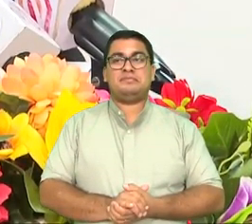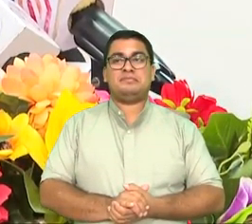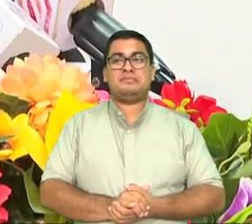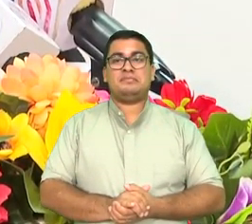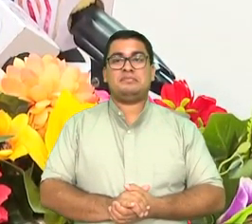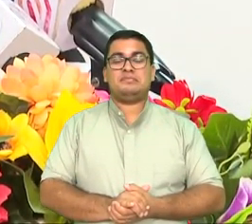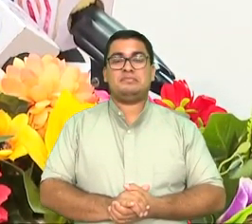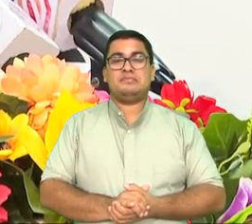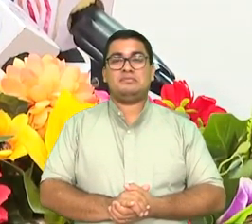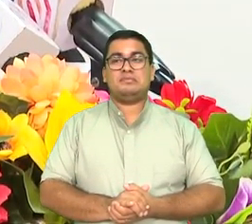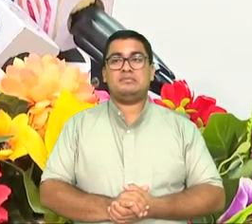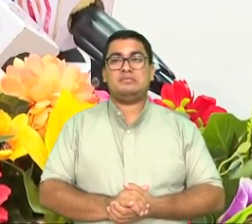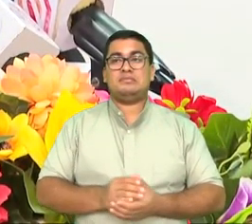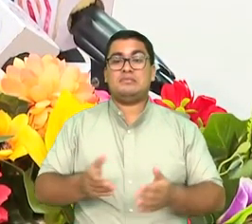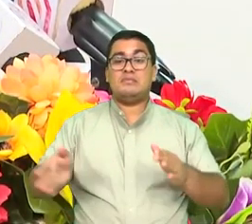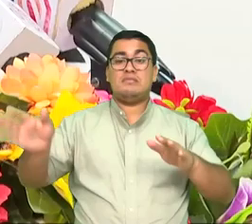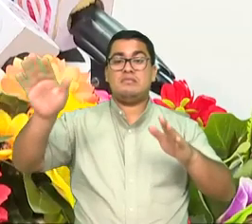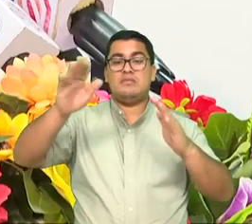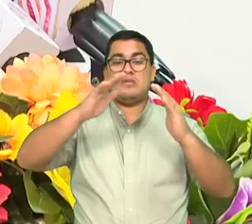se las llevó el mar.